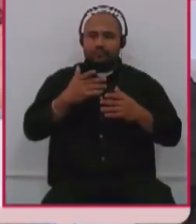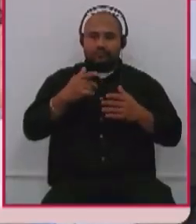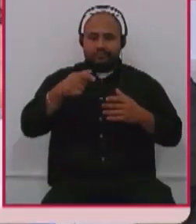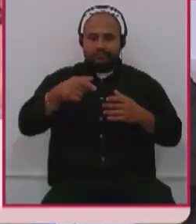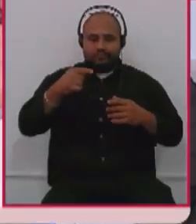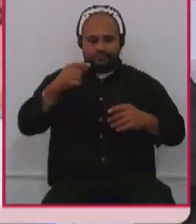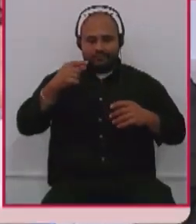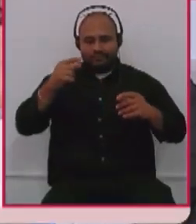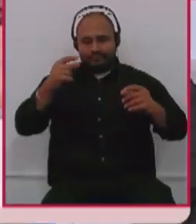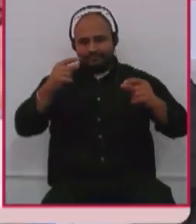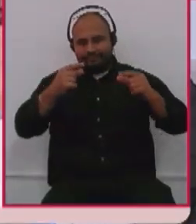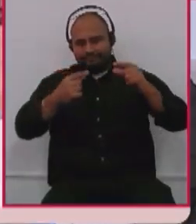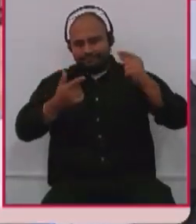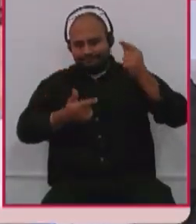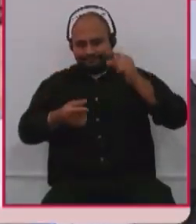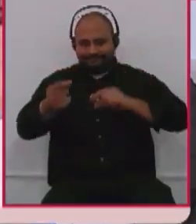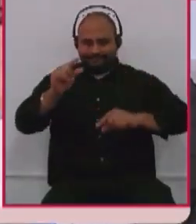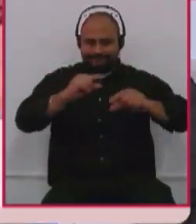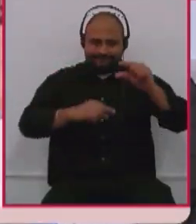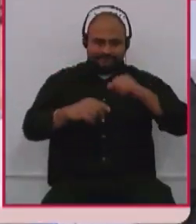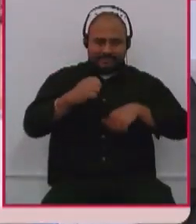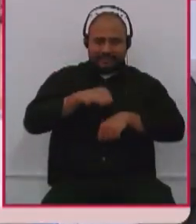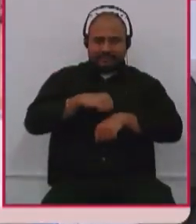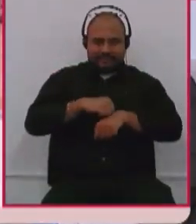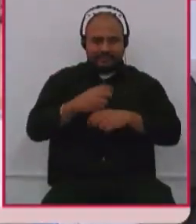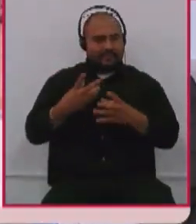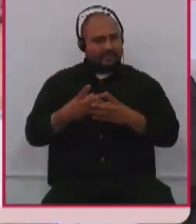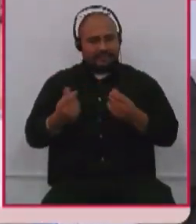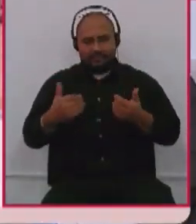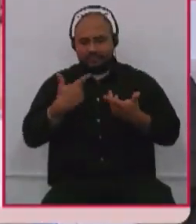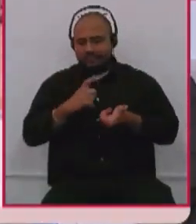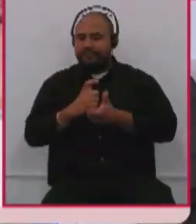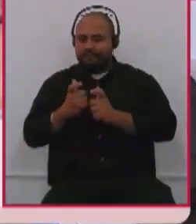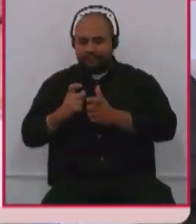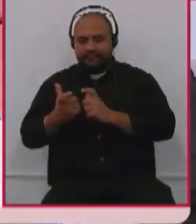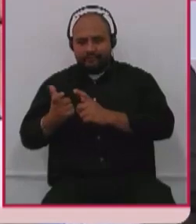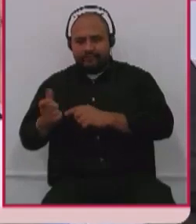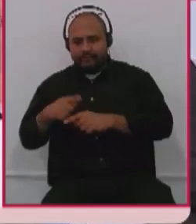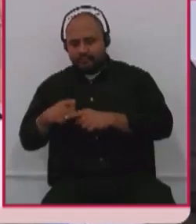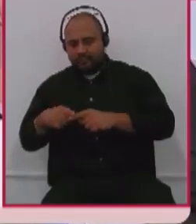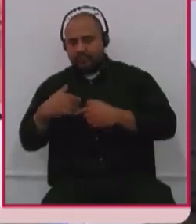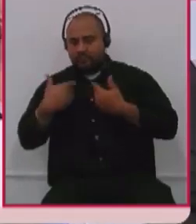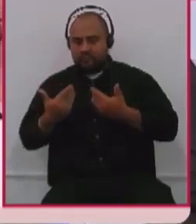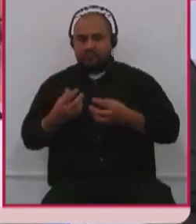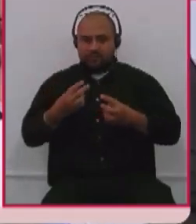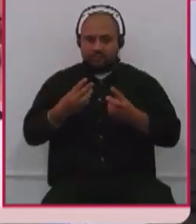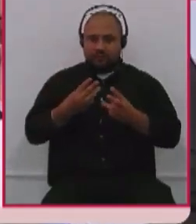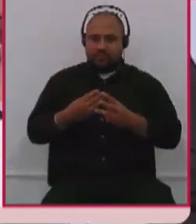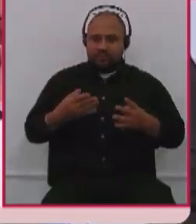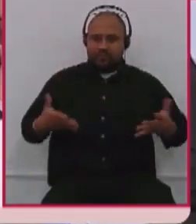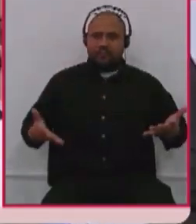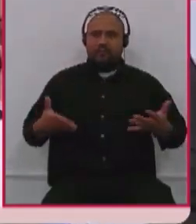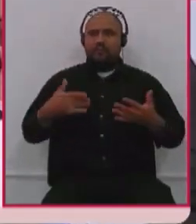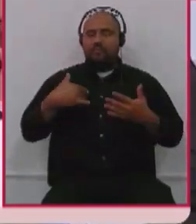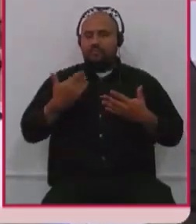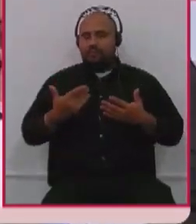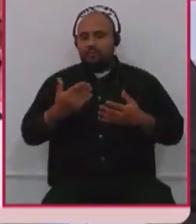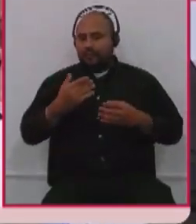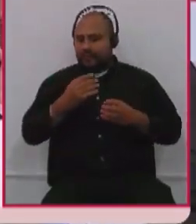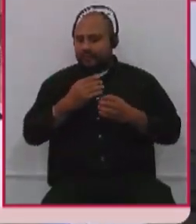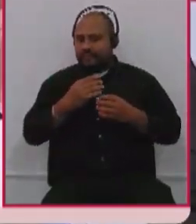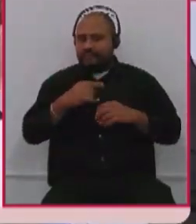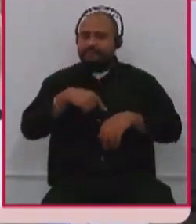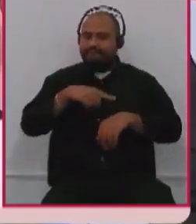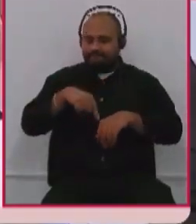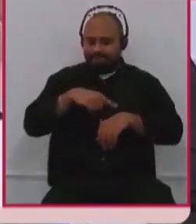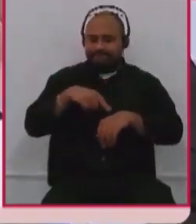actual cambia, ¿no? Los taludes en general se echan y esto genera un remanejo del material y luego de este remanejo se